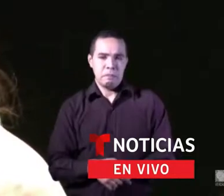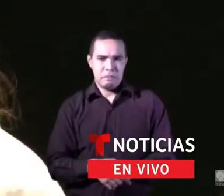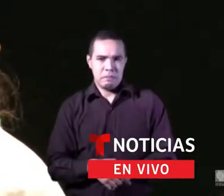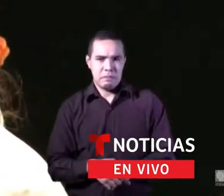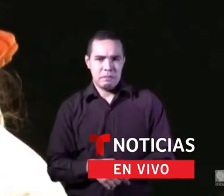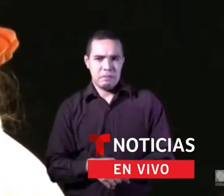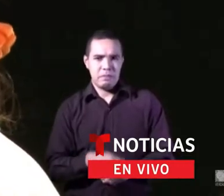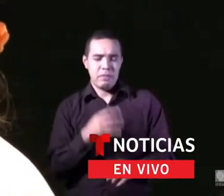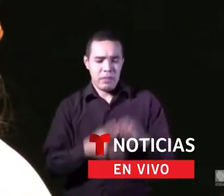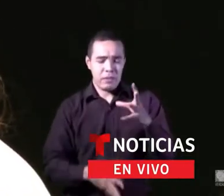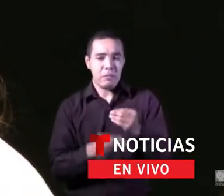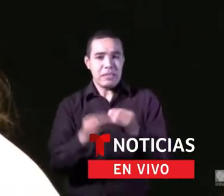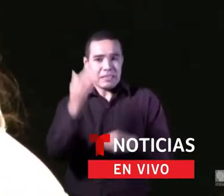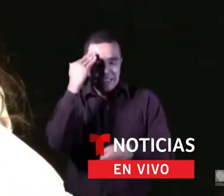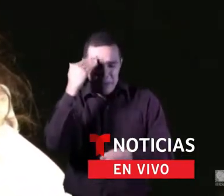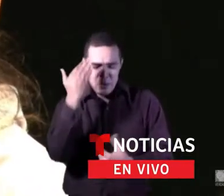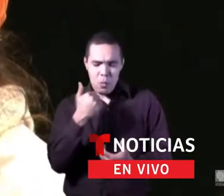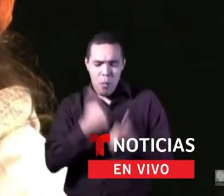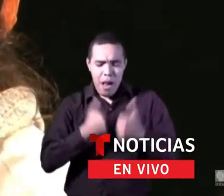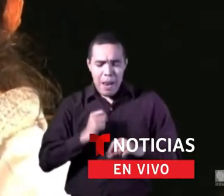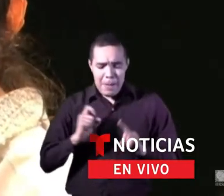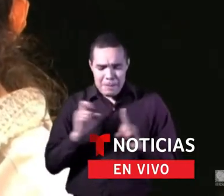en contra de las palabras justas